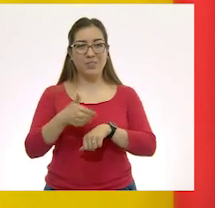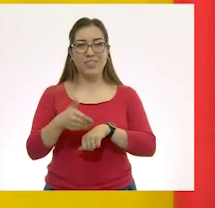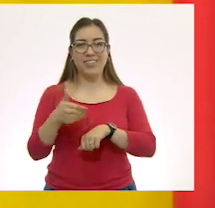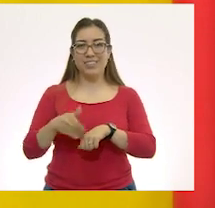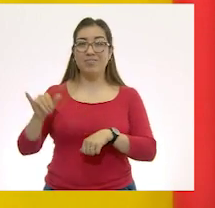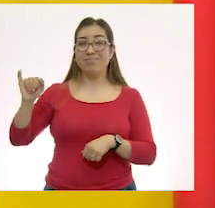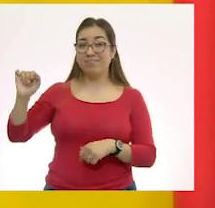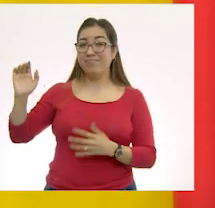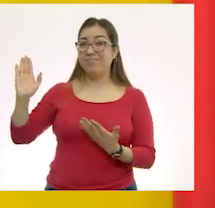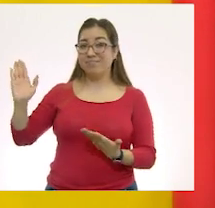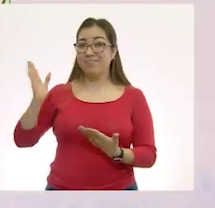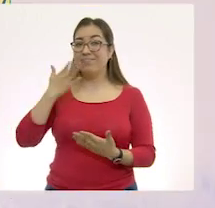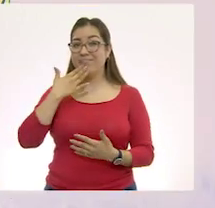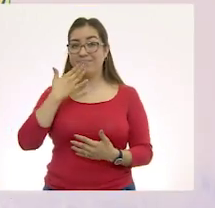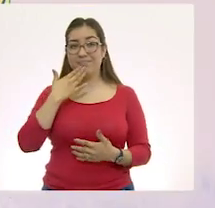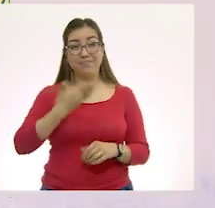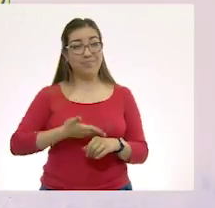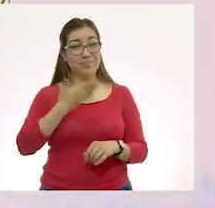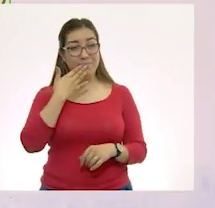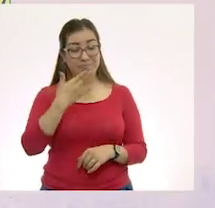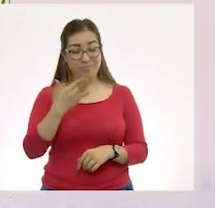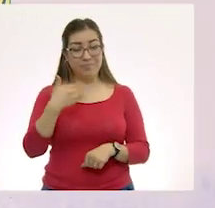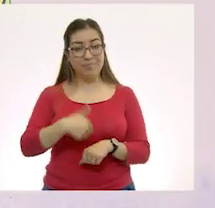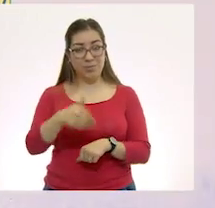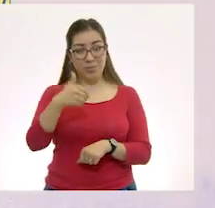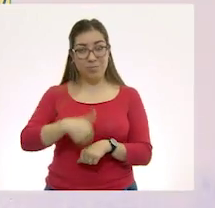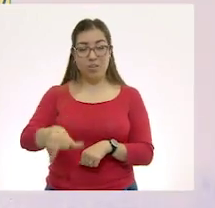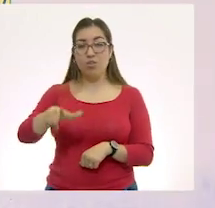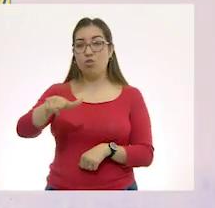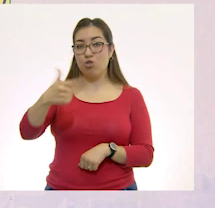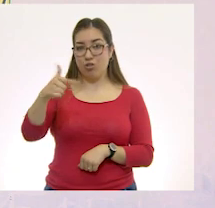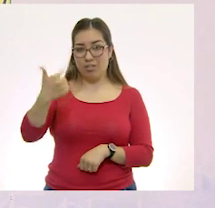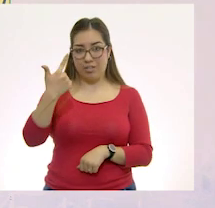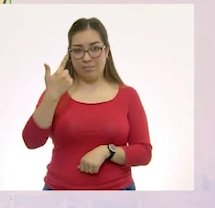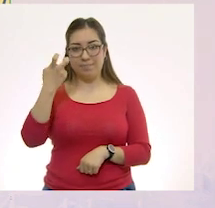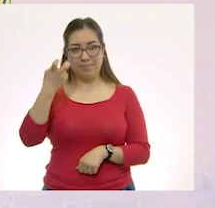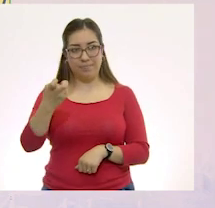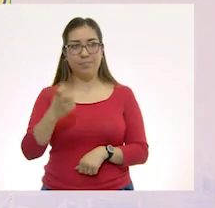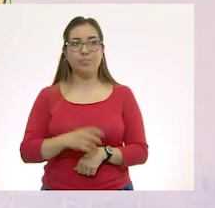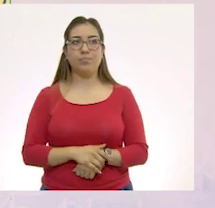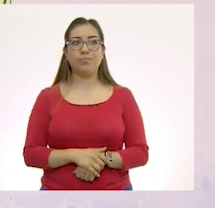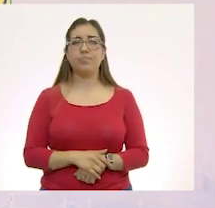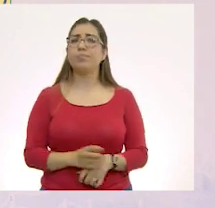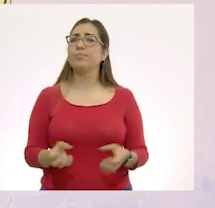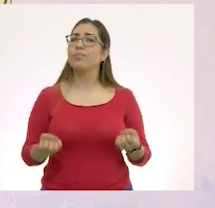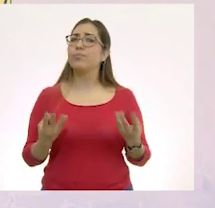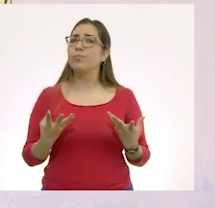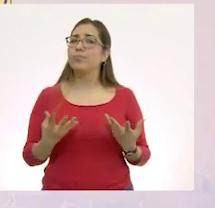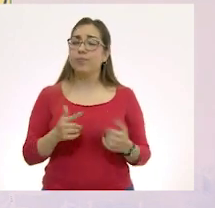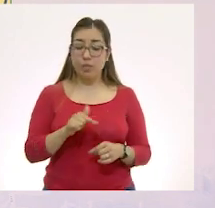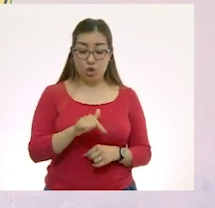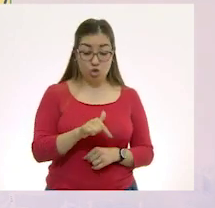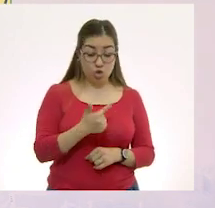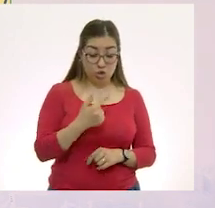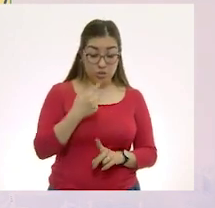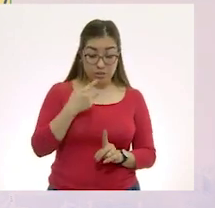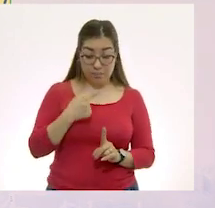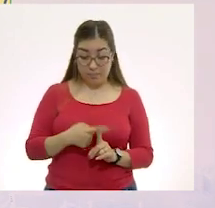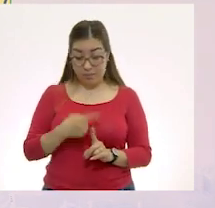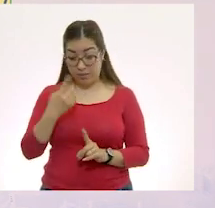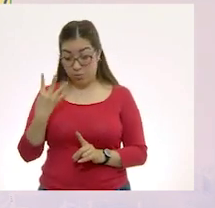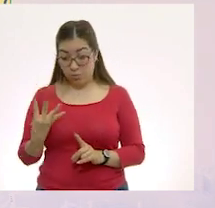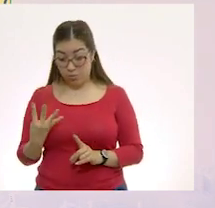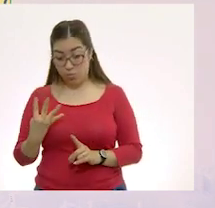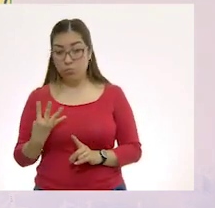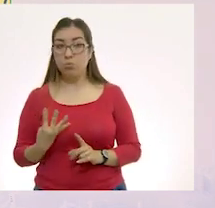en el pizarrón y muy bien que en el número 12 cuánto es entonces 12 + 12